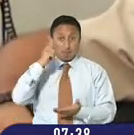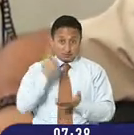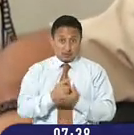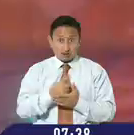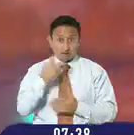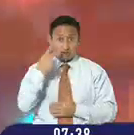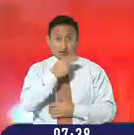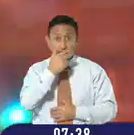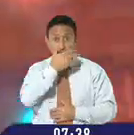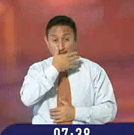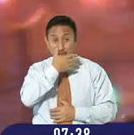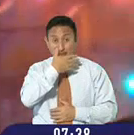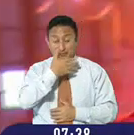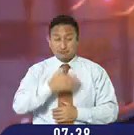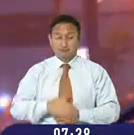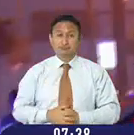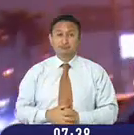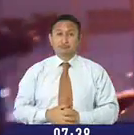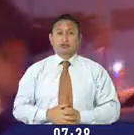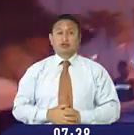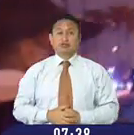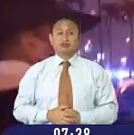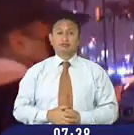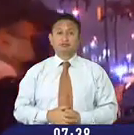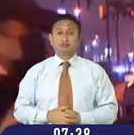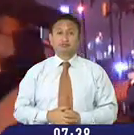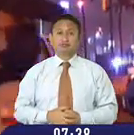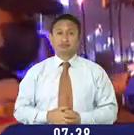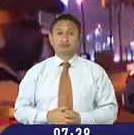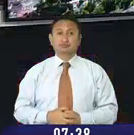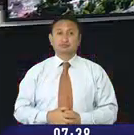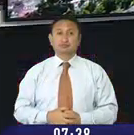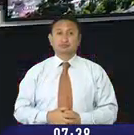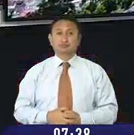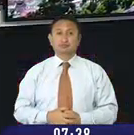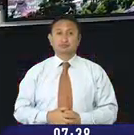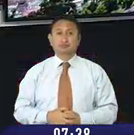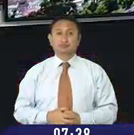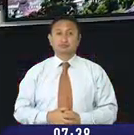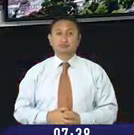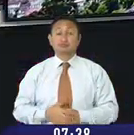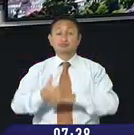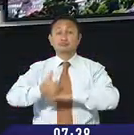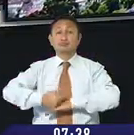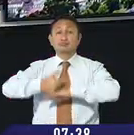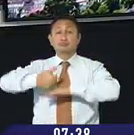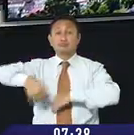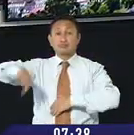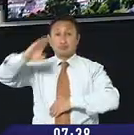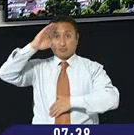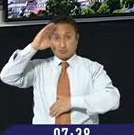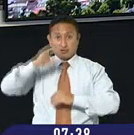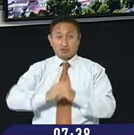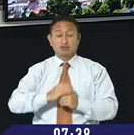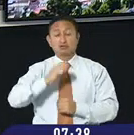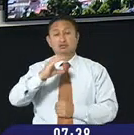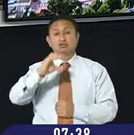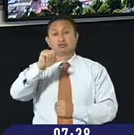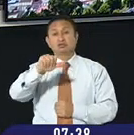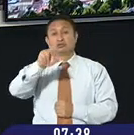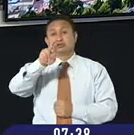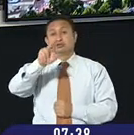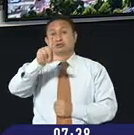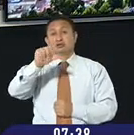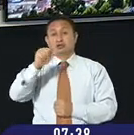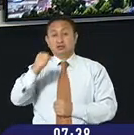ahí. Informó José Mora. Y el comandante de la policía, general Carlos Cabrera, amplió información sobre